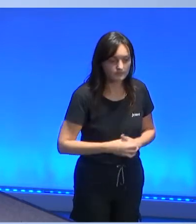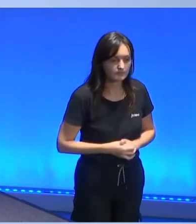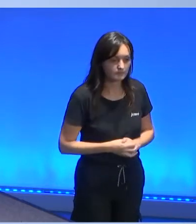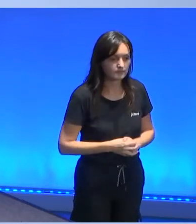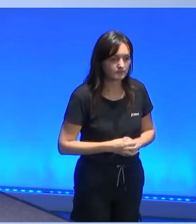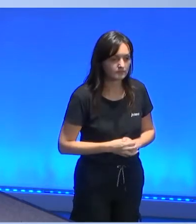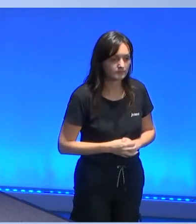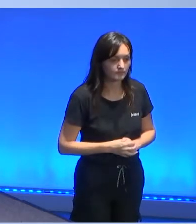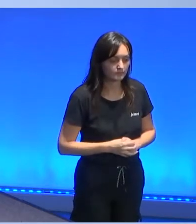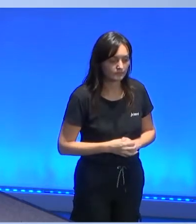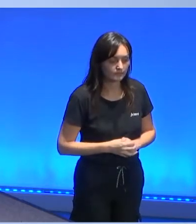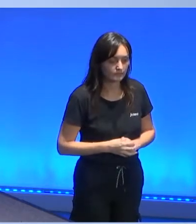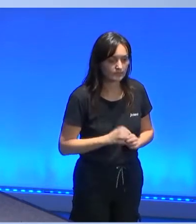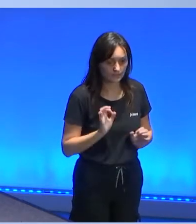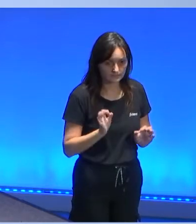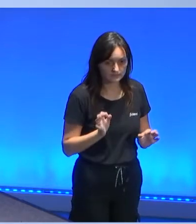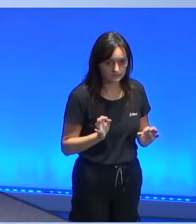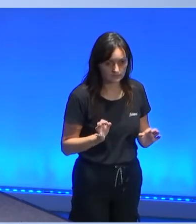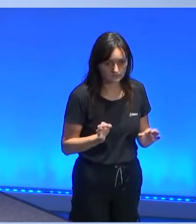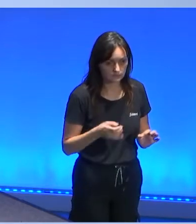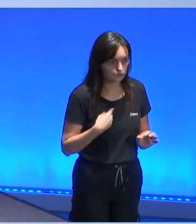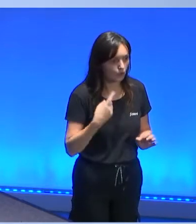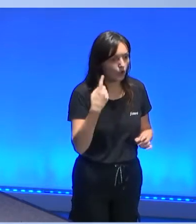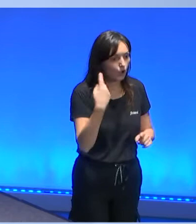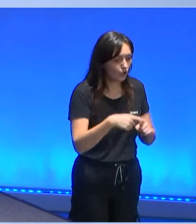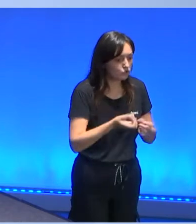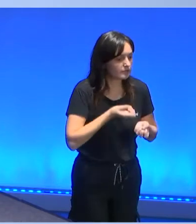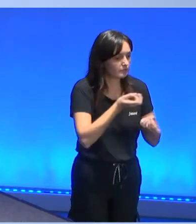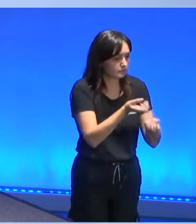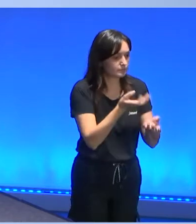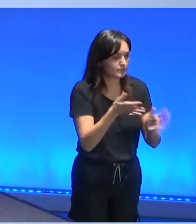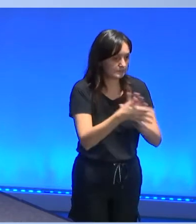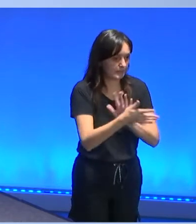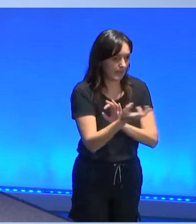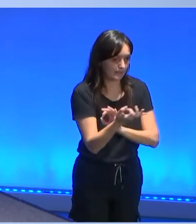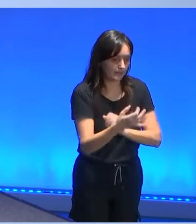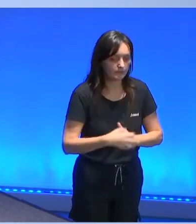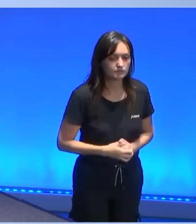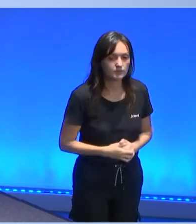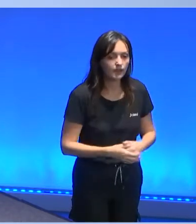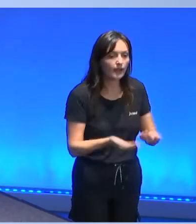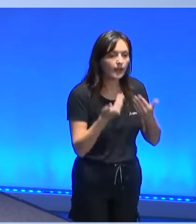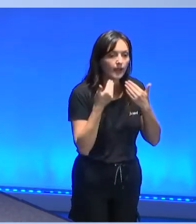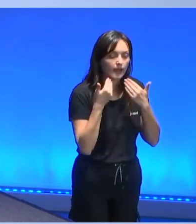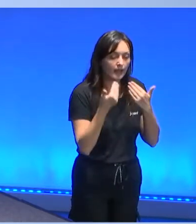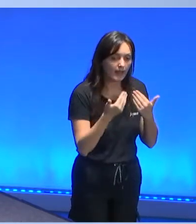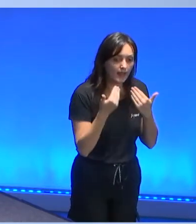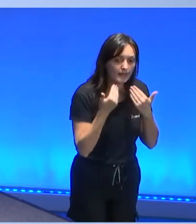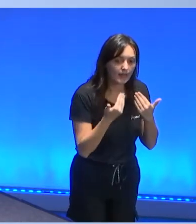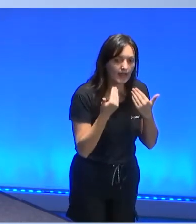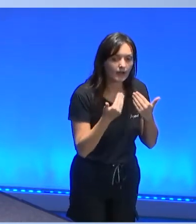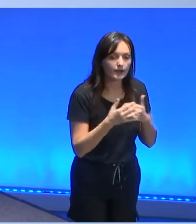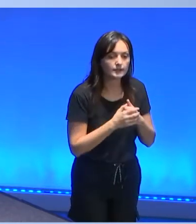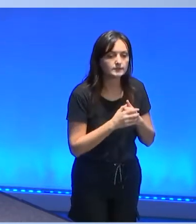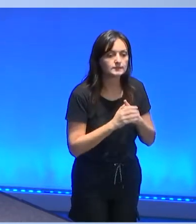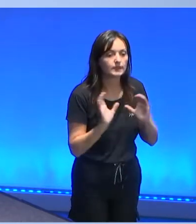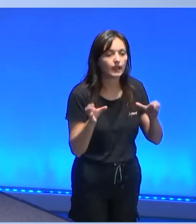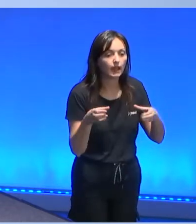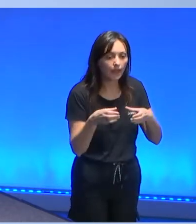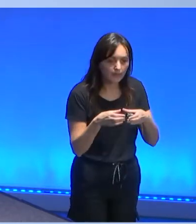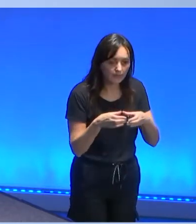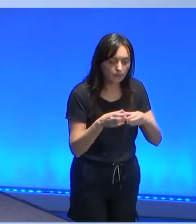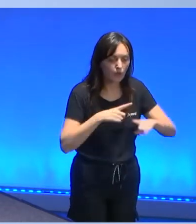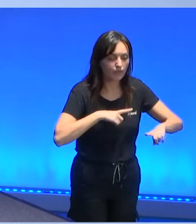sí, así es. Las cosas hay que saberlas, hay que decirlas. Bueno, agradecer también al equipo de